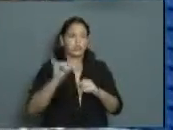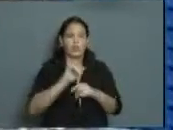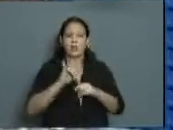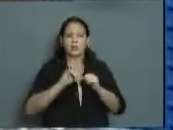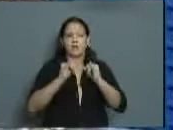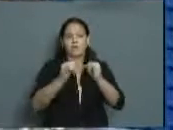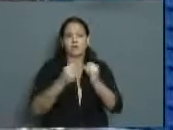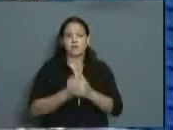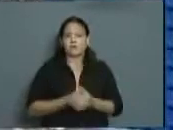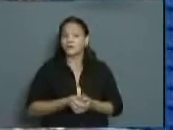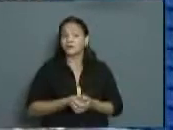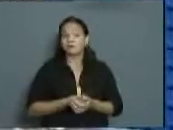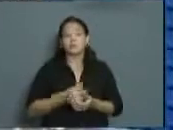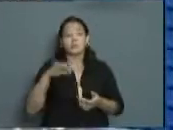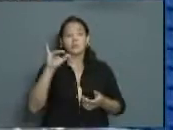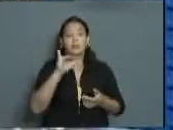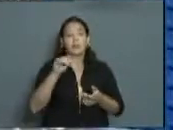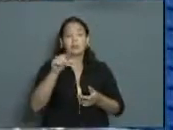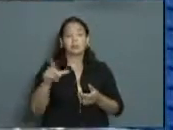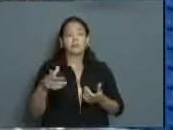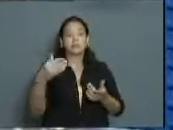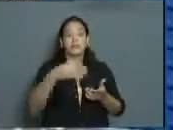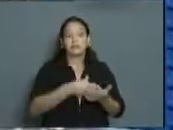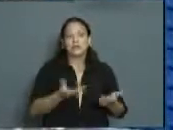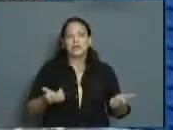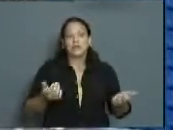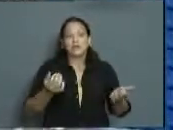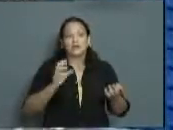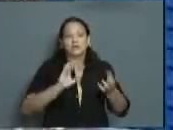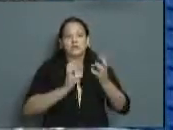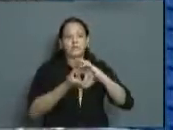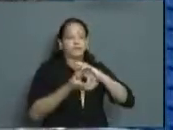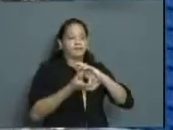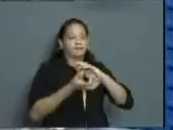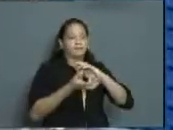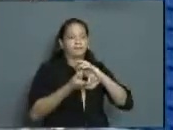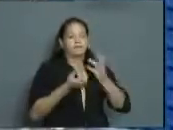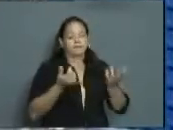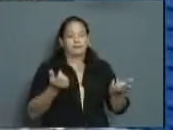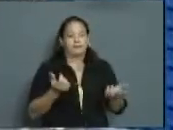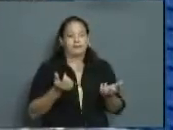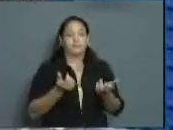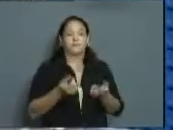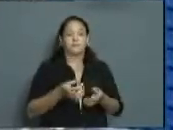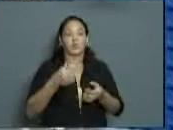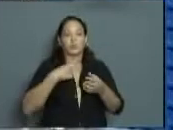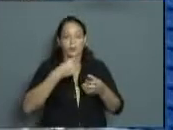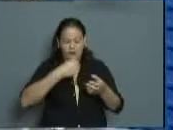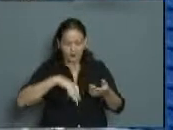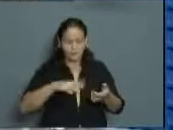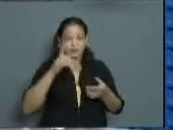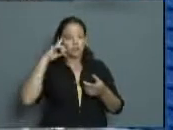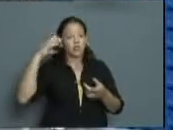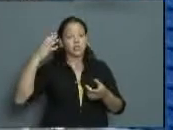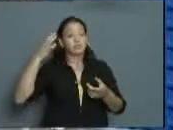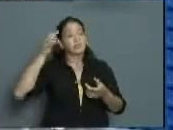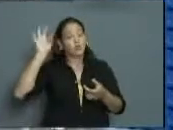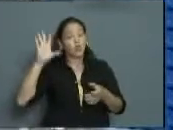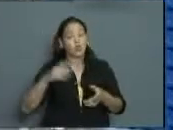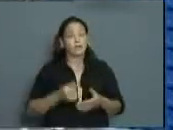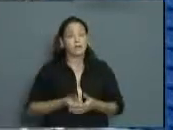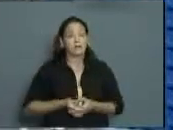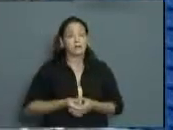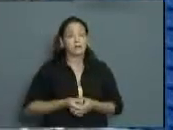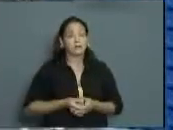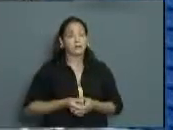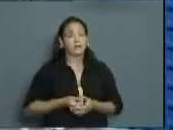alrededor de la vacunación, sí. Y a veces las personas llegan y eso le influye en su estado de ánimo. Siempre las personas que tengan una enfermedad crónica,